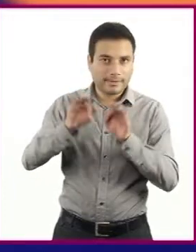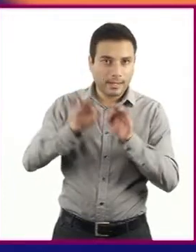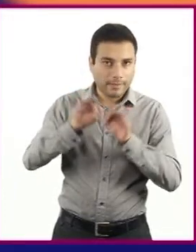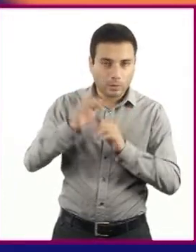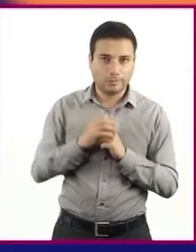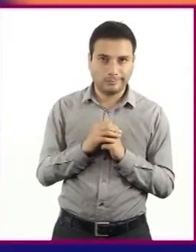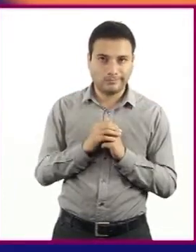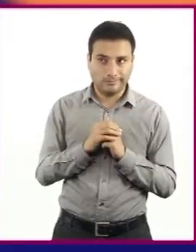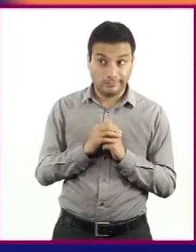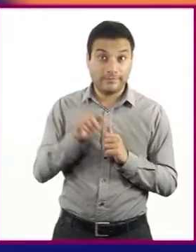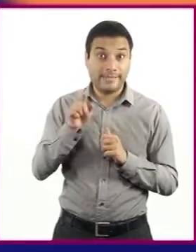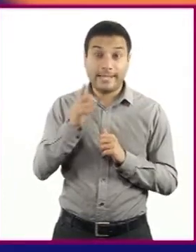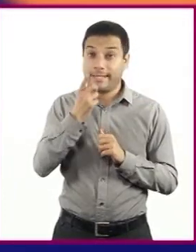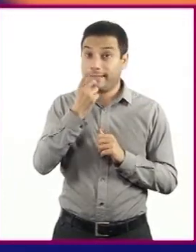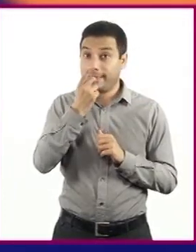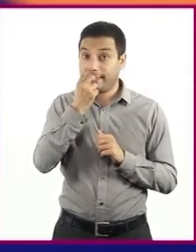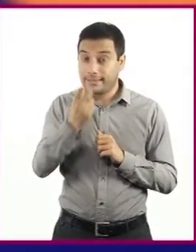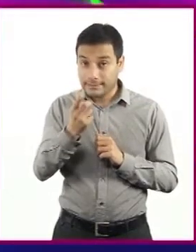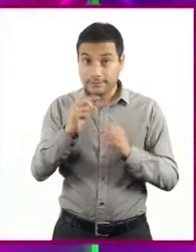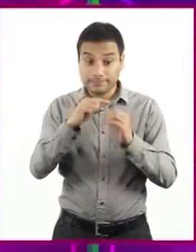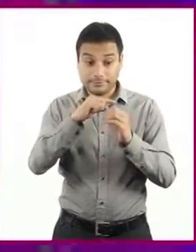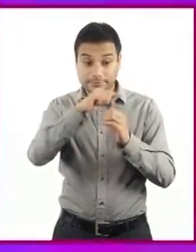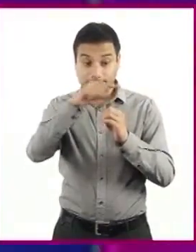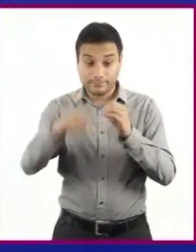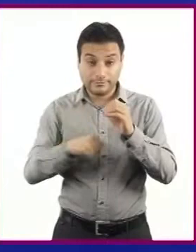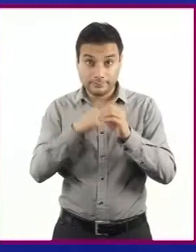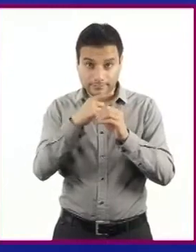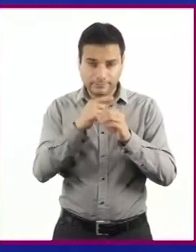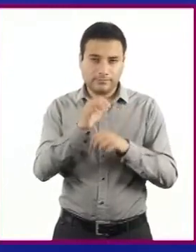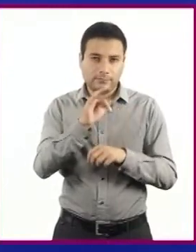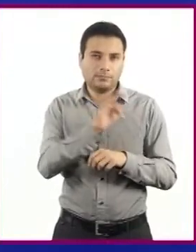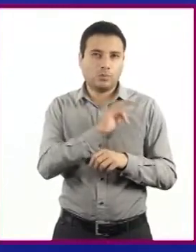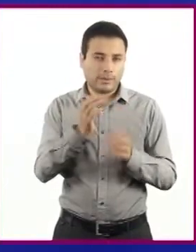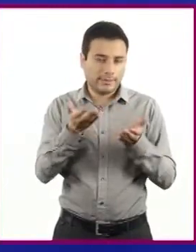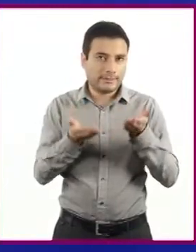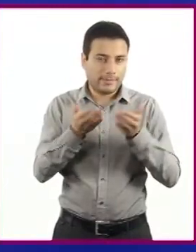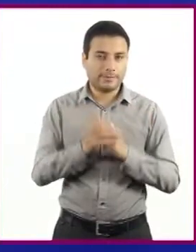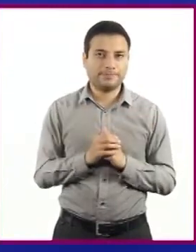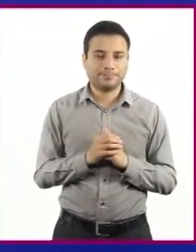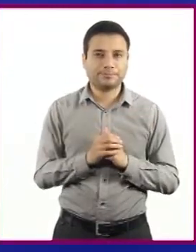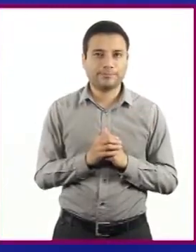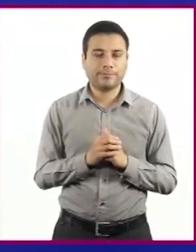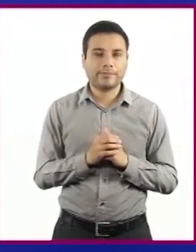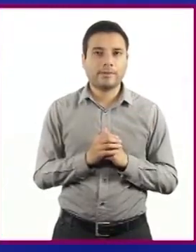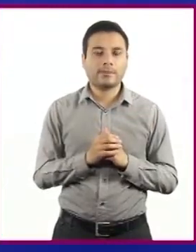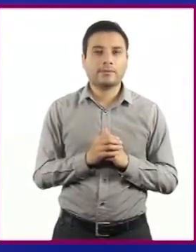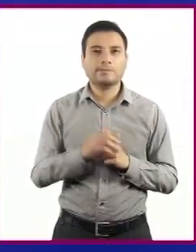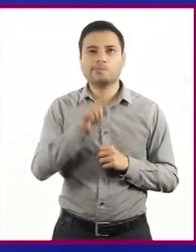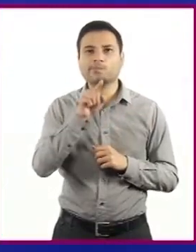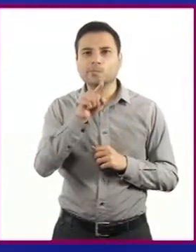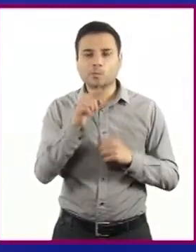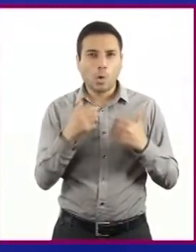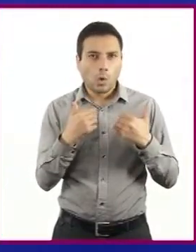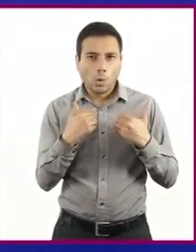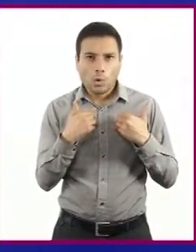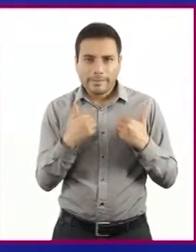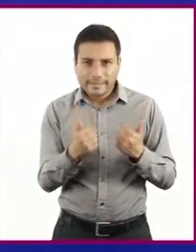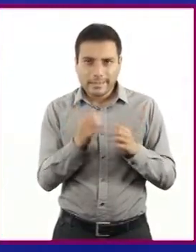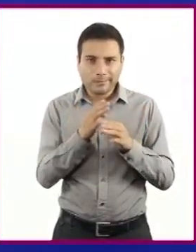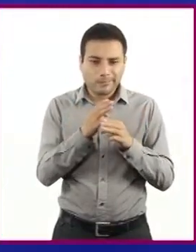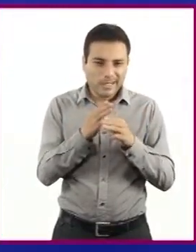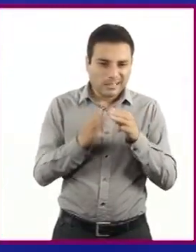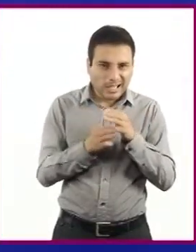los átomos adquieren una estructura estable. Para comprender las propiedades y el comportamiento de la